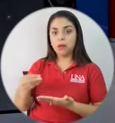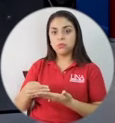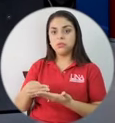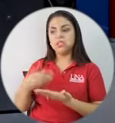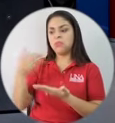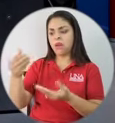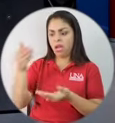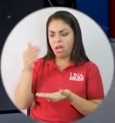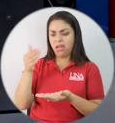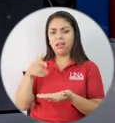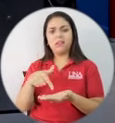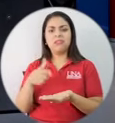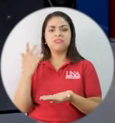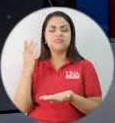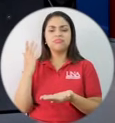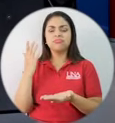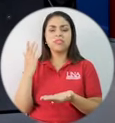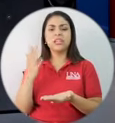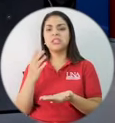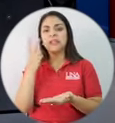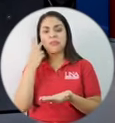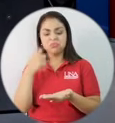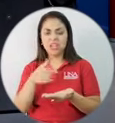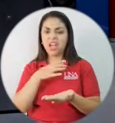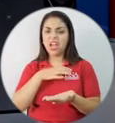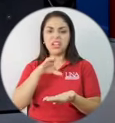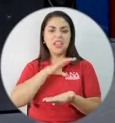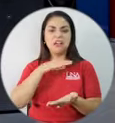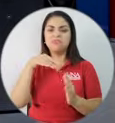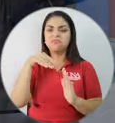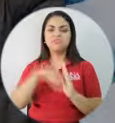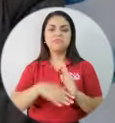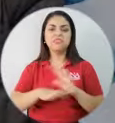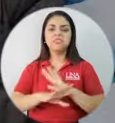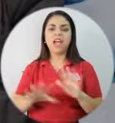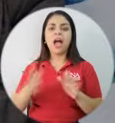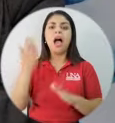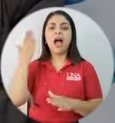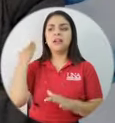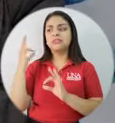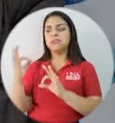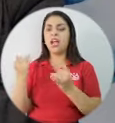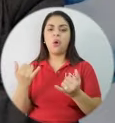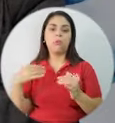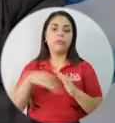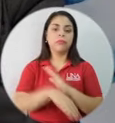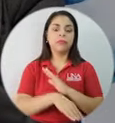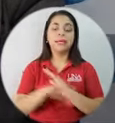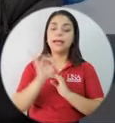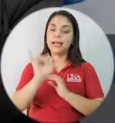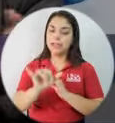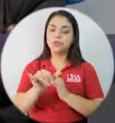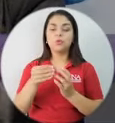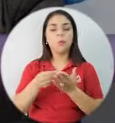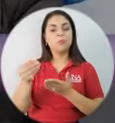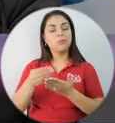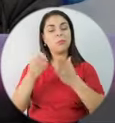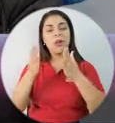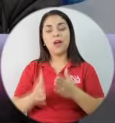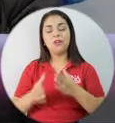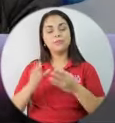otro producto, podemos tener una decepción si vemos que en algún momento la calidad se deteriora y que el café que estamos comprando no reúne realmente